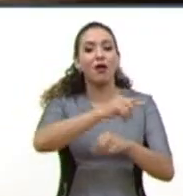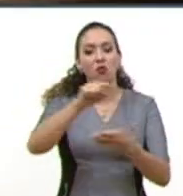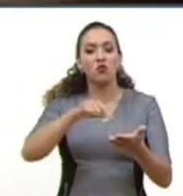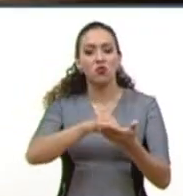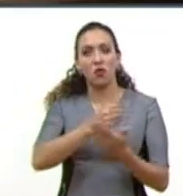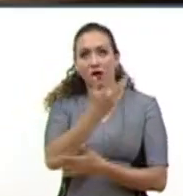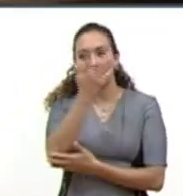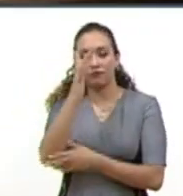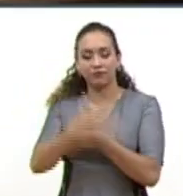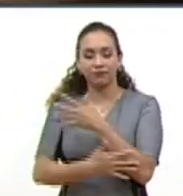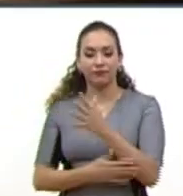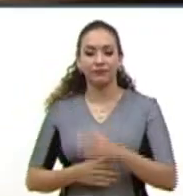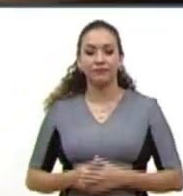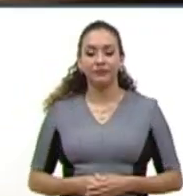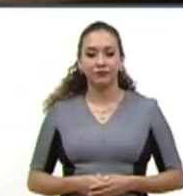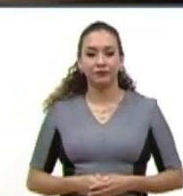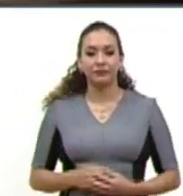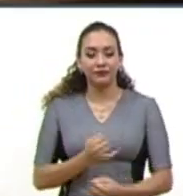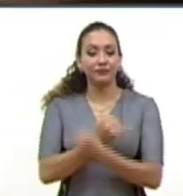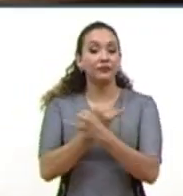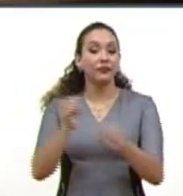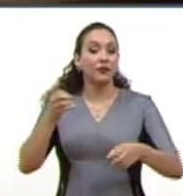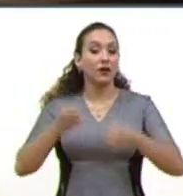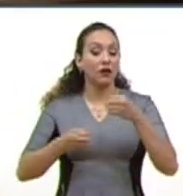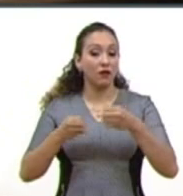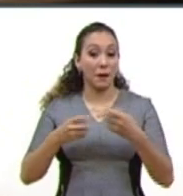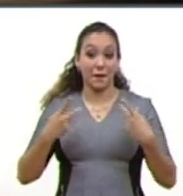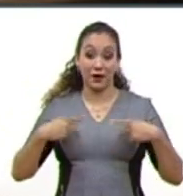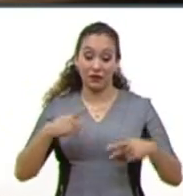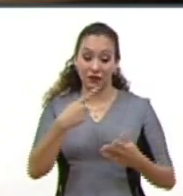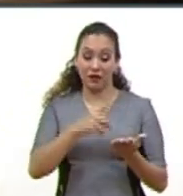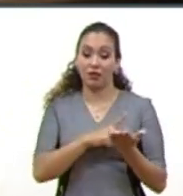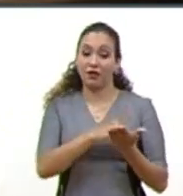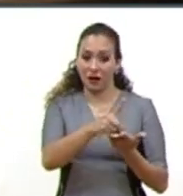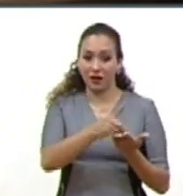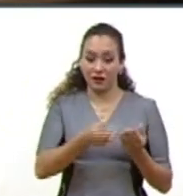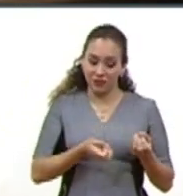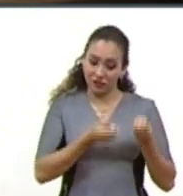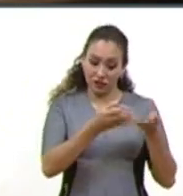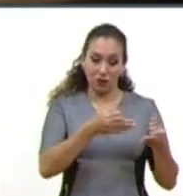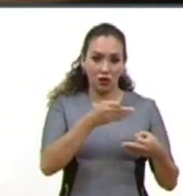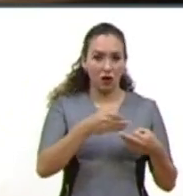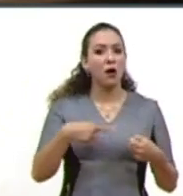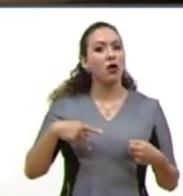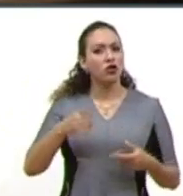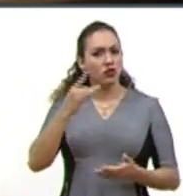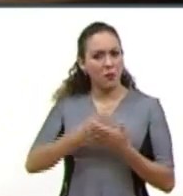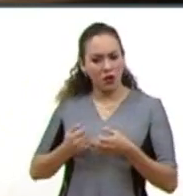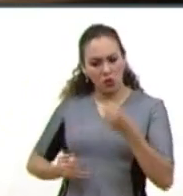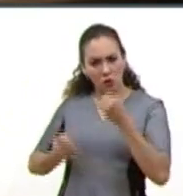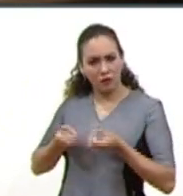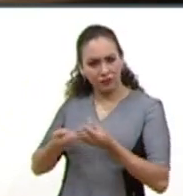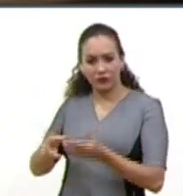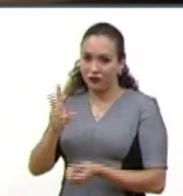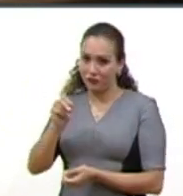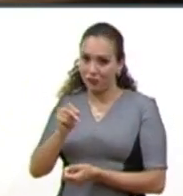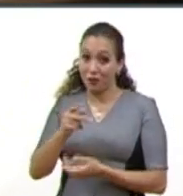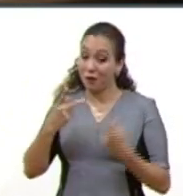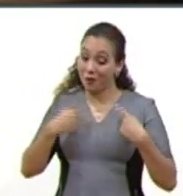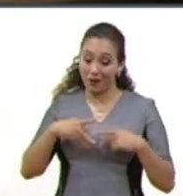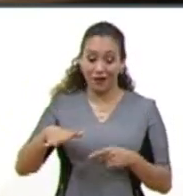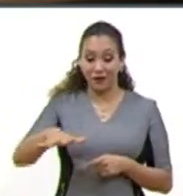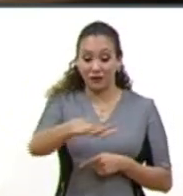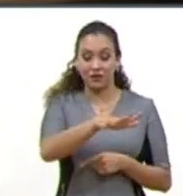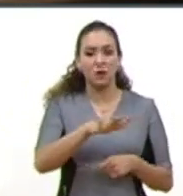Y la independencia judicial es un derecho de las personas, no un privilegio de las y los jueces, pues su garantía asegura el acceso a la